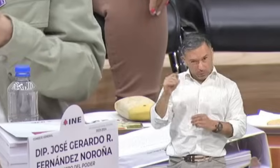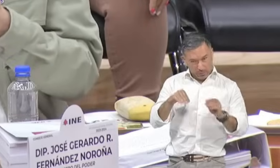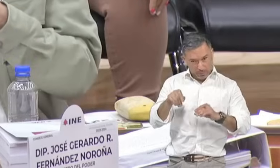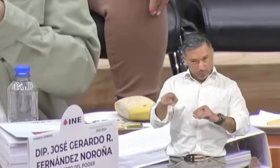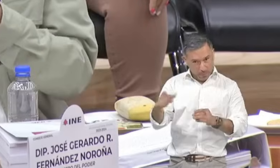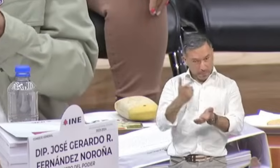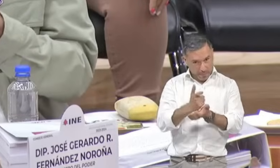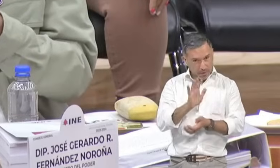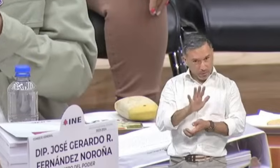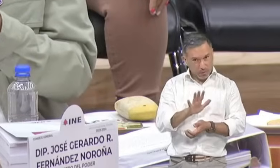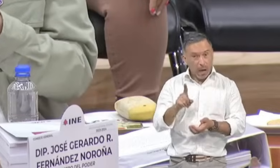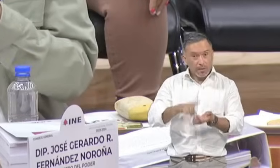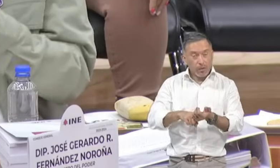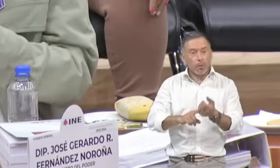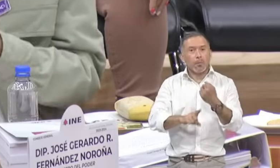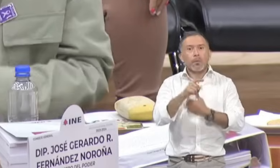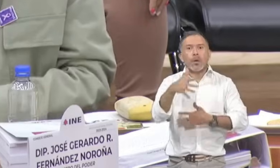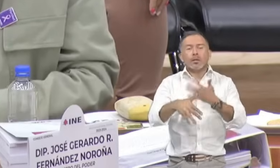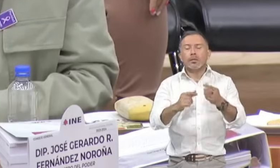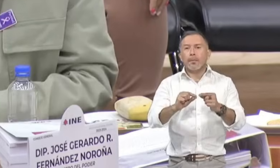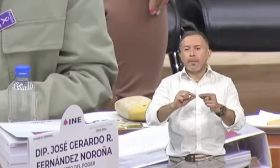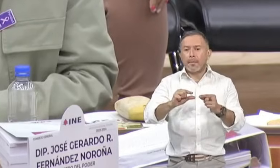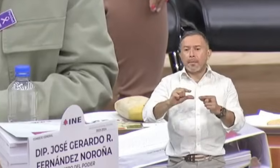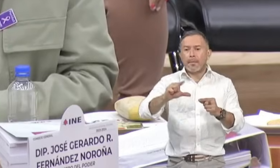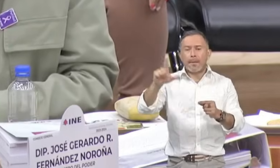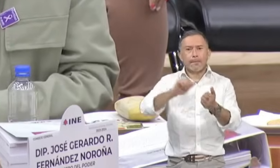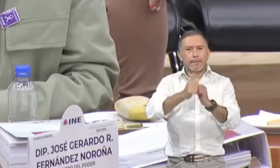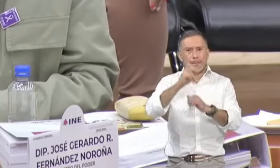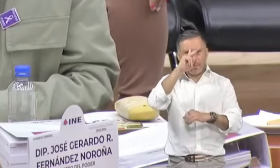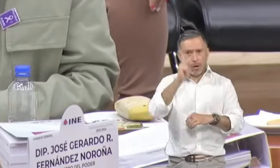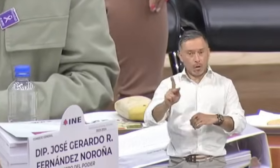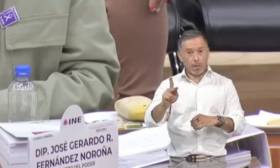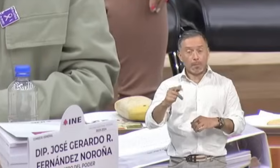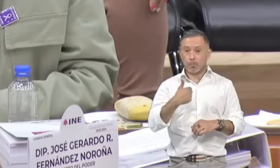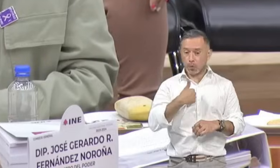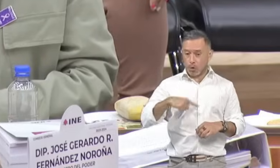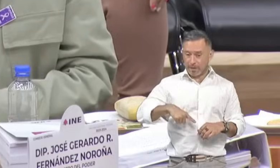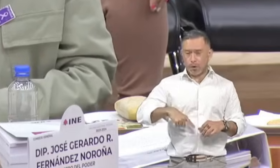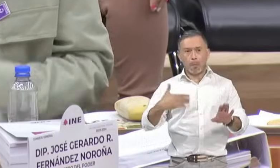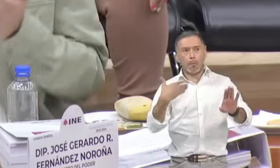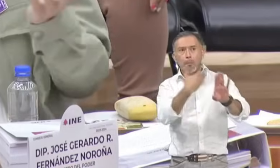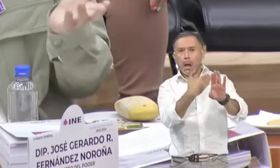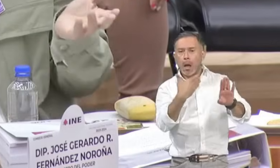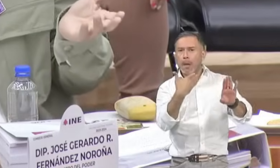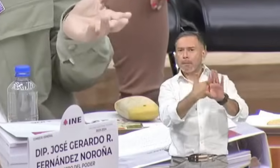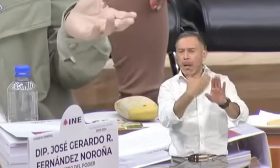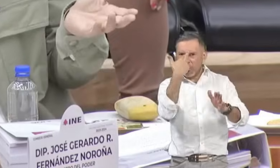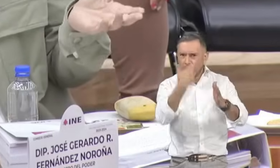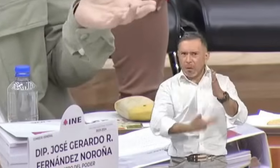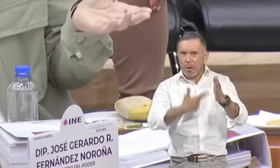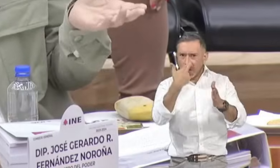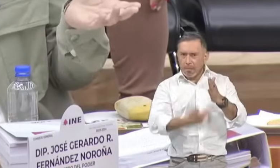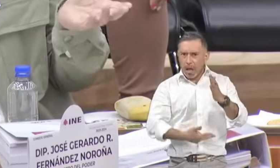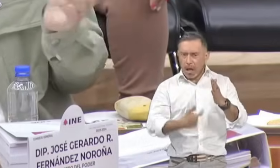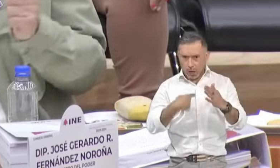los actos de violencia van en aumento y las provocaciones hacia nuestro gobierno van en aumento. Pues que tenga ojos para ver,